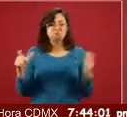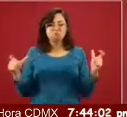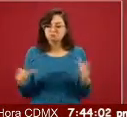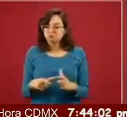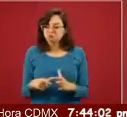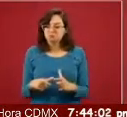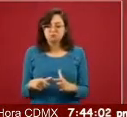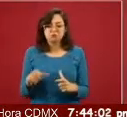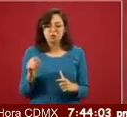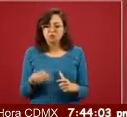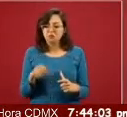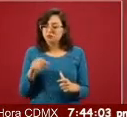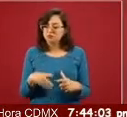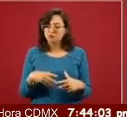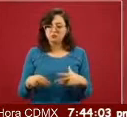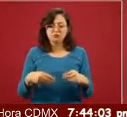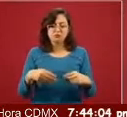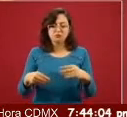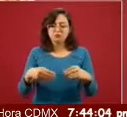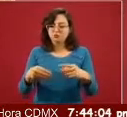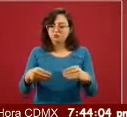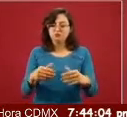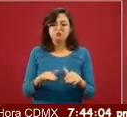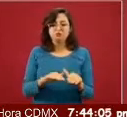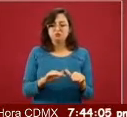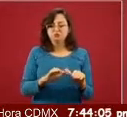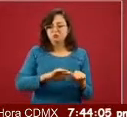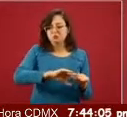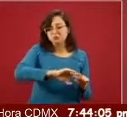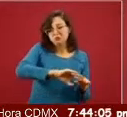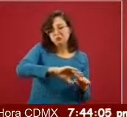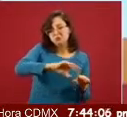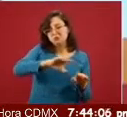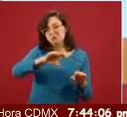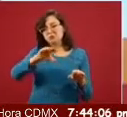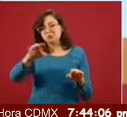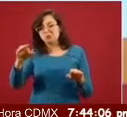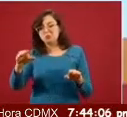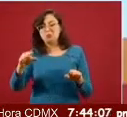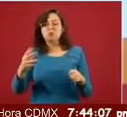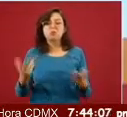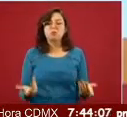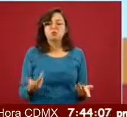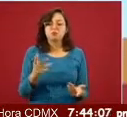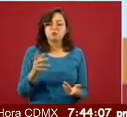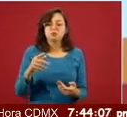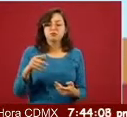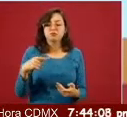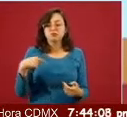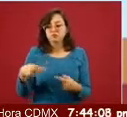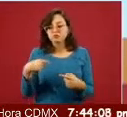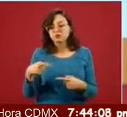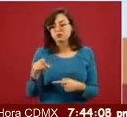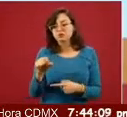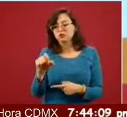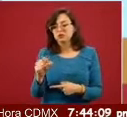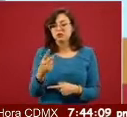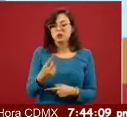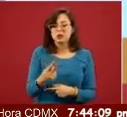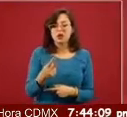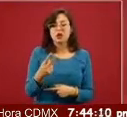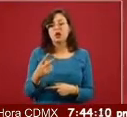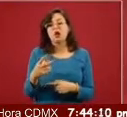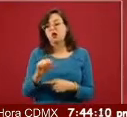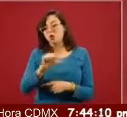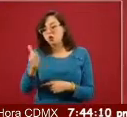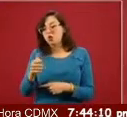pero sumando unos 4 que ya venían en esa tendencia, consideramos hoy que hay 22, y en otros casos ya hay 14